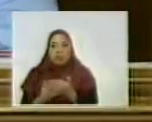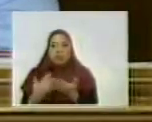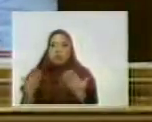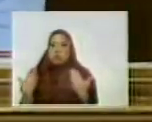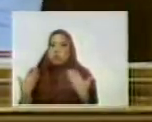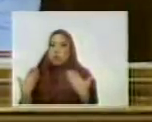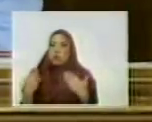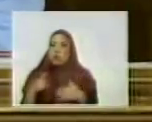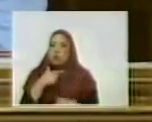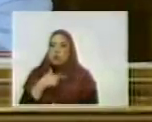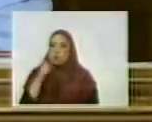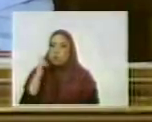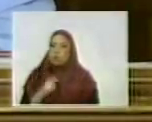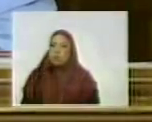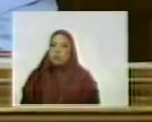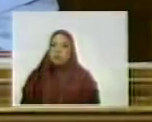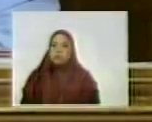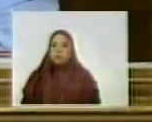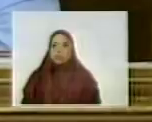si me permiten.